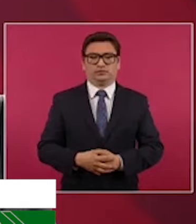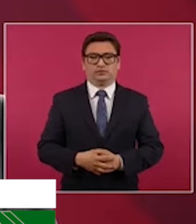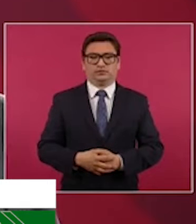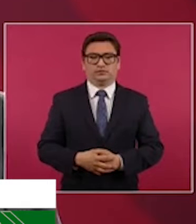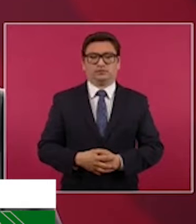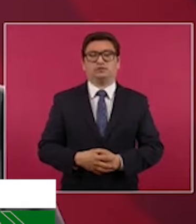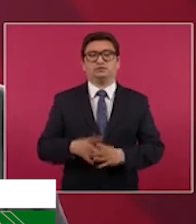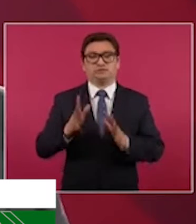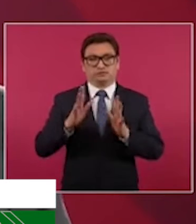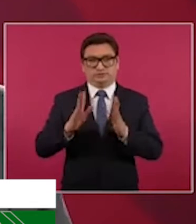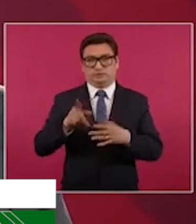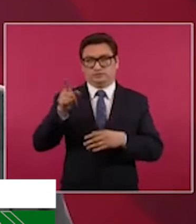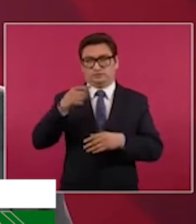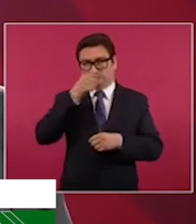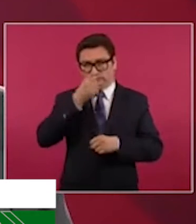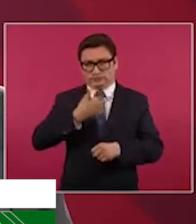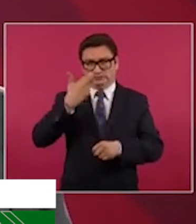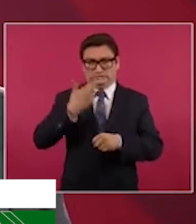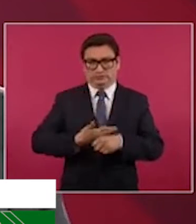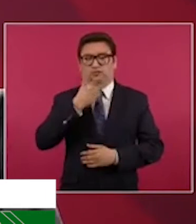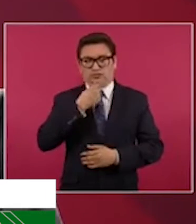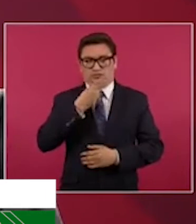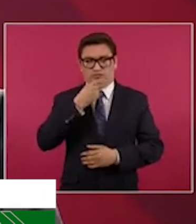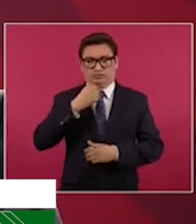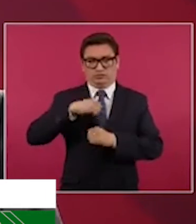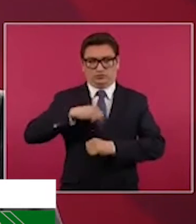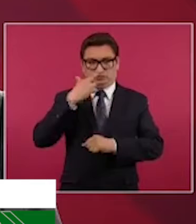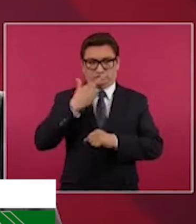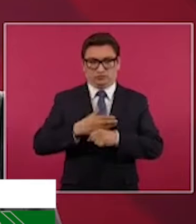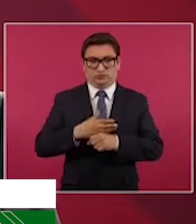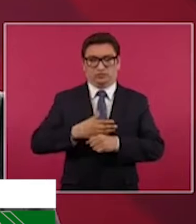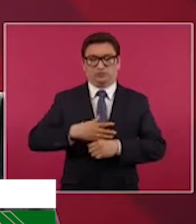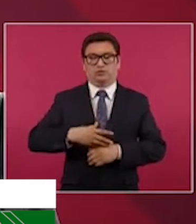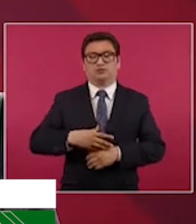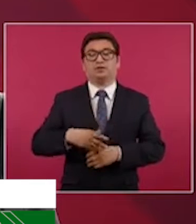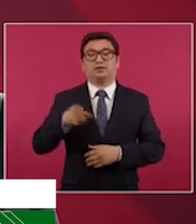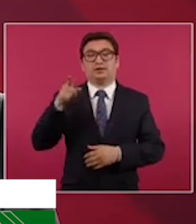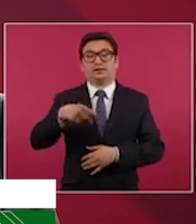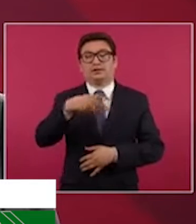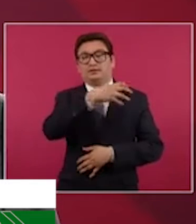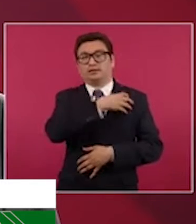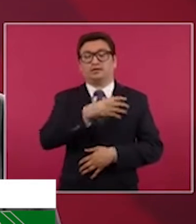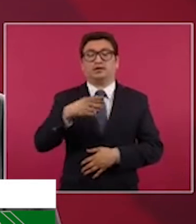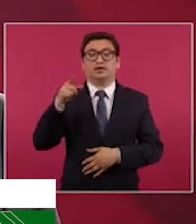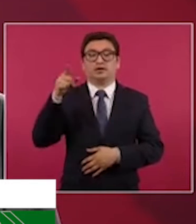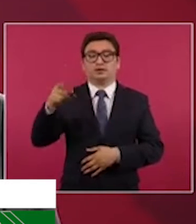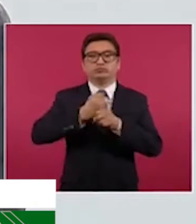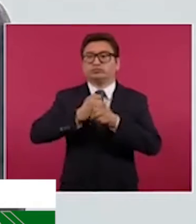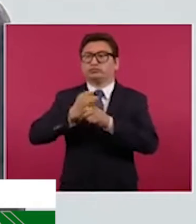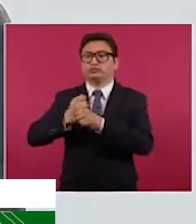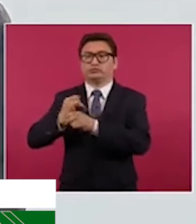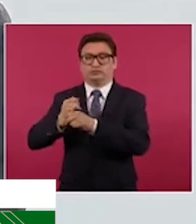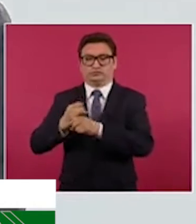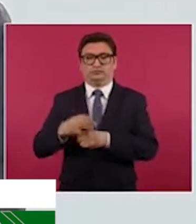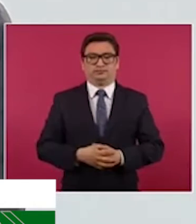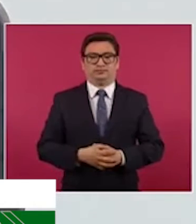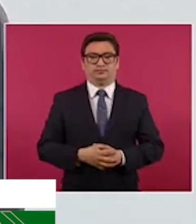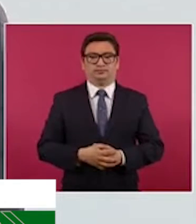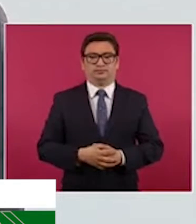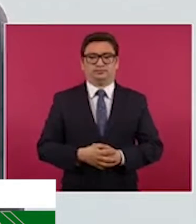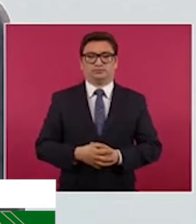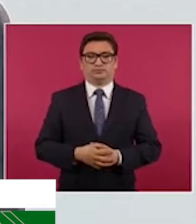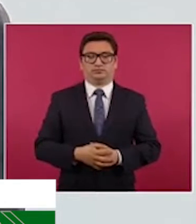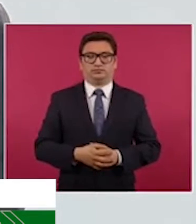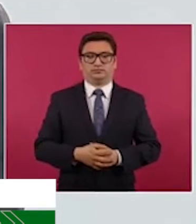responsables. El secretario de la Defensa, el general Sandoval, ordenó de inmediato la investigación y se